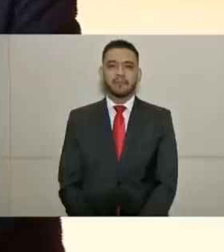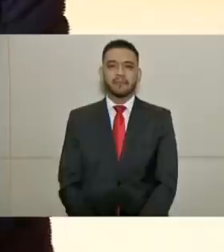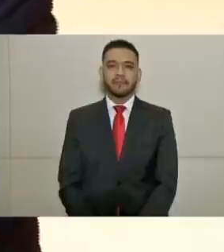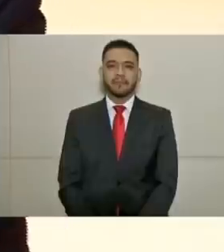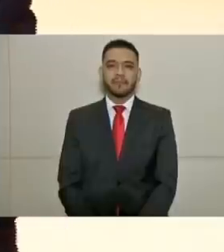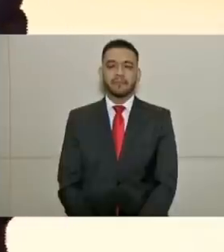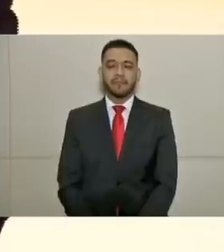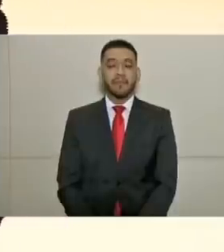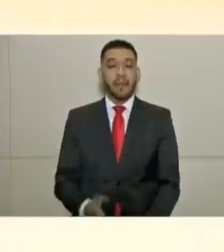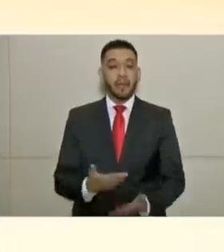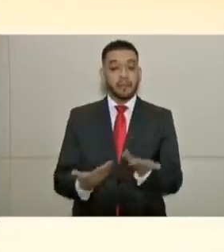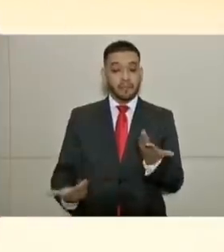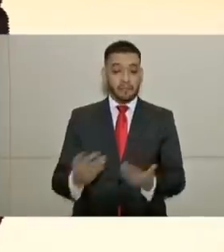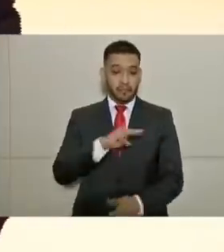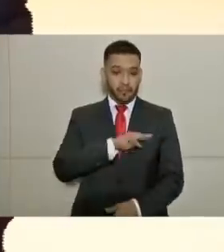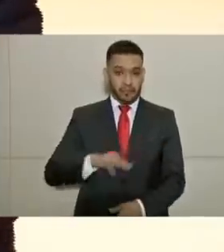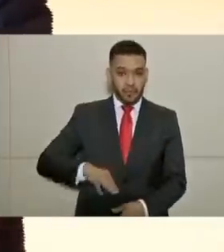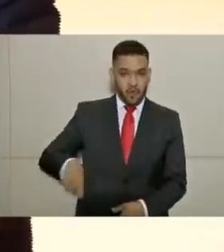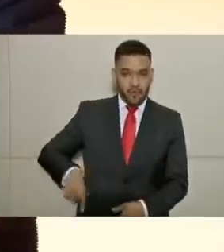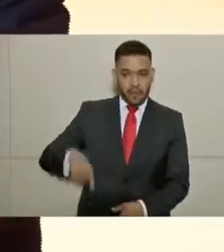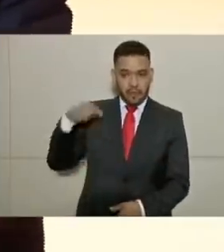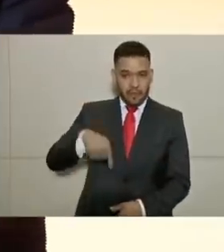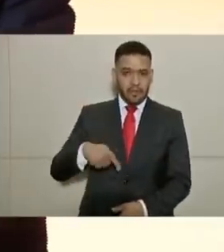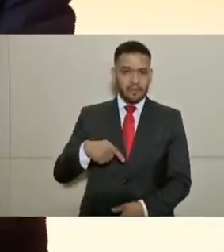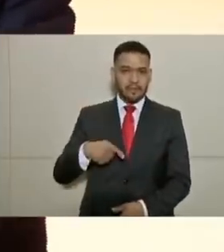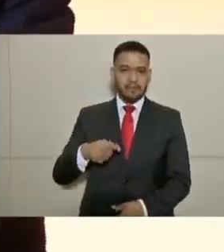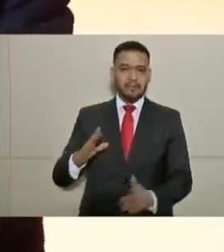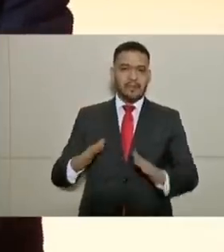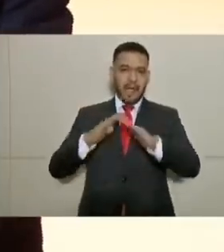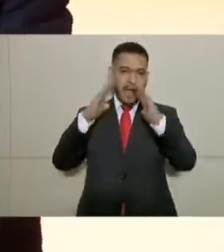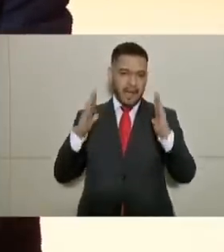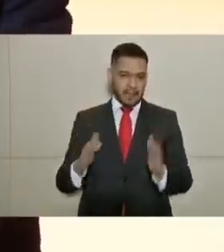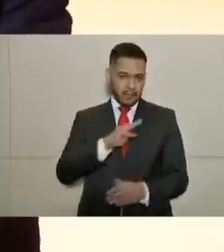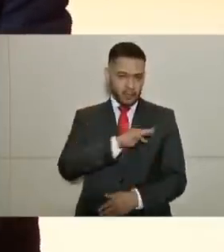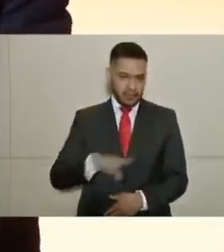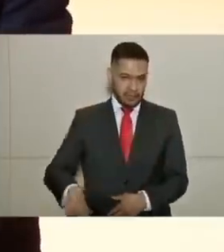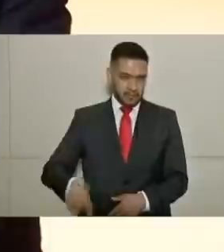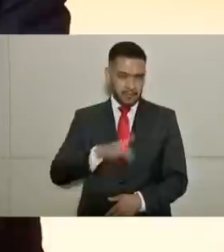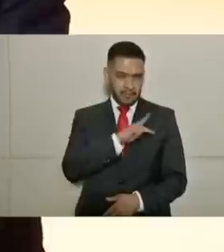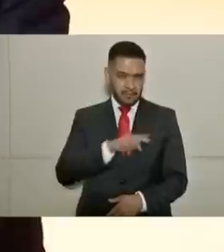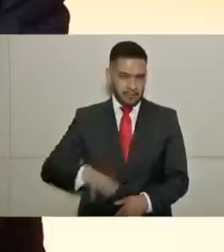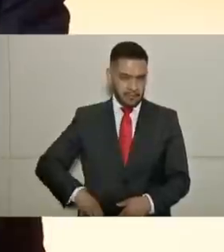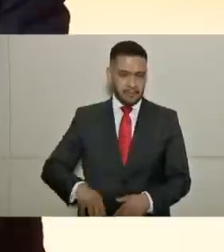gobierno municipal, desde este palacio municipal, la carretera